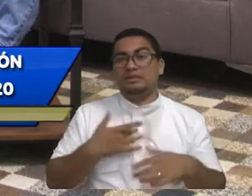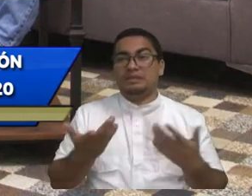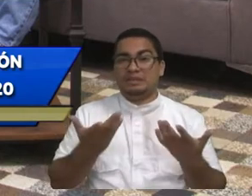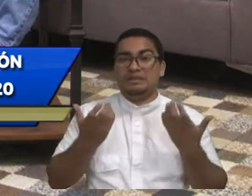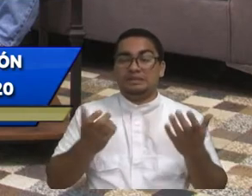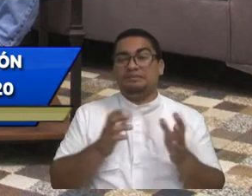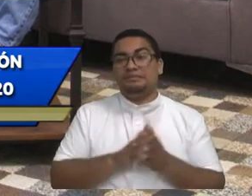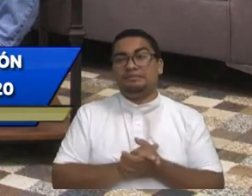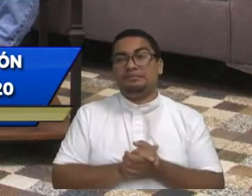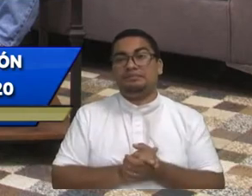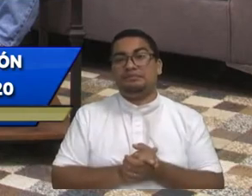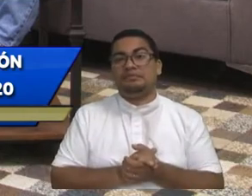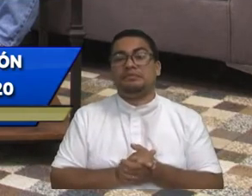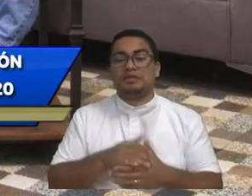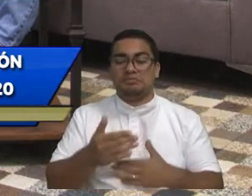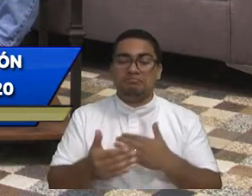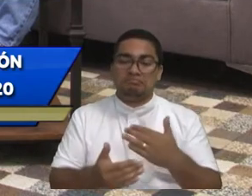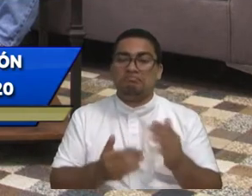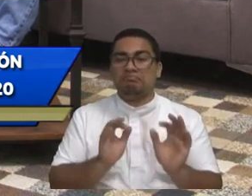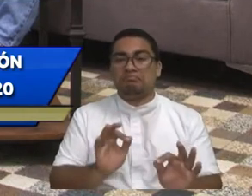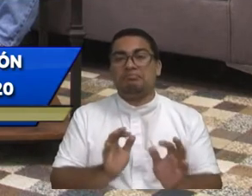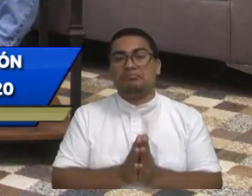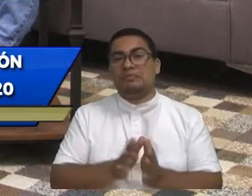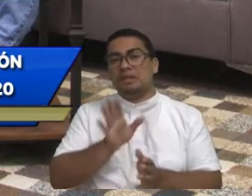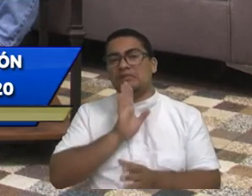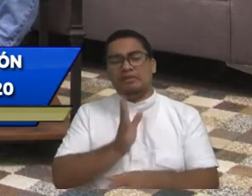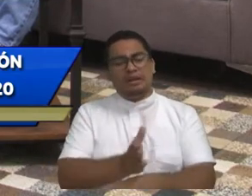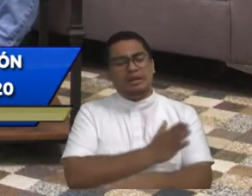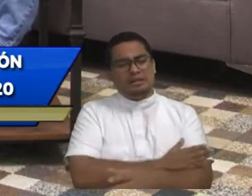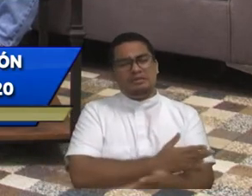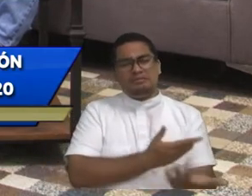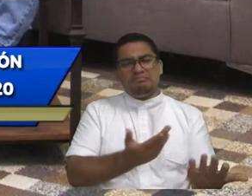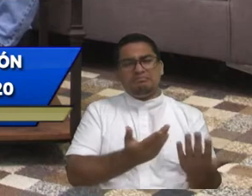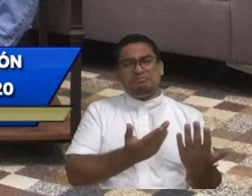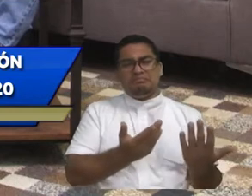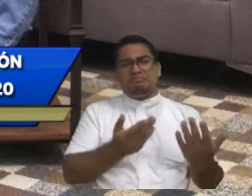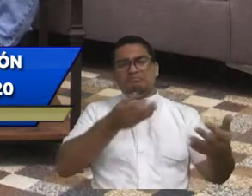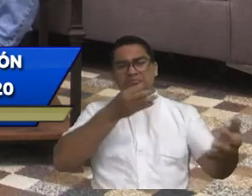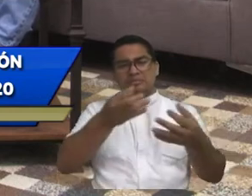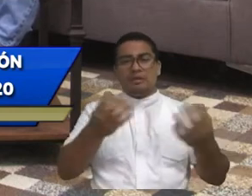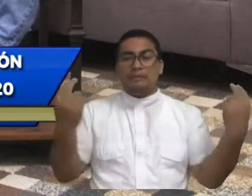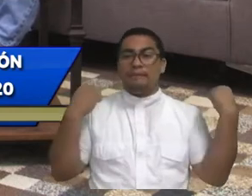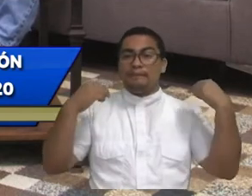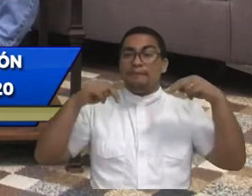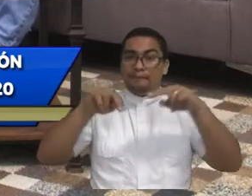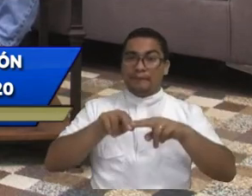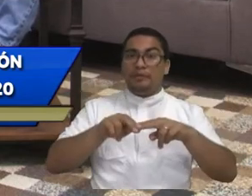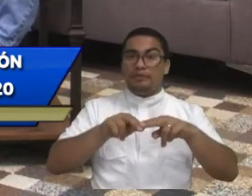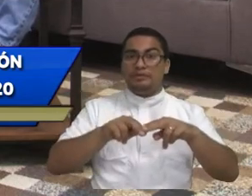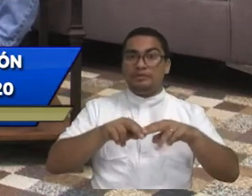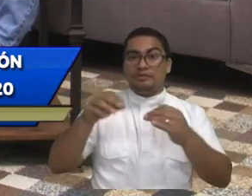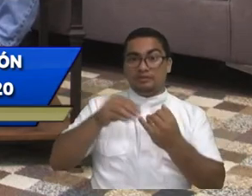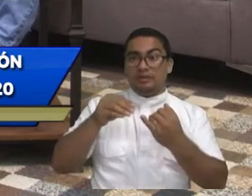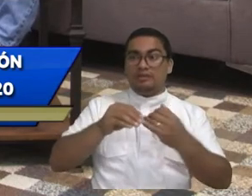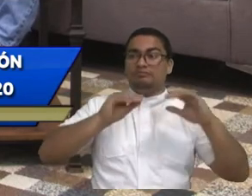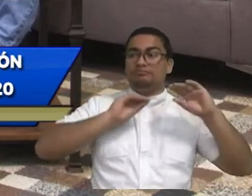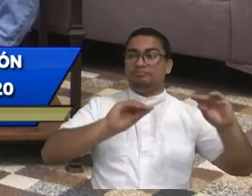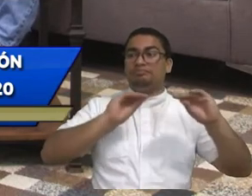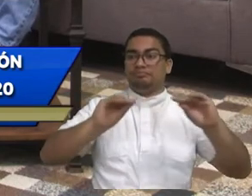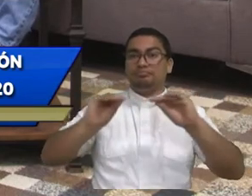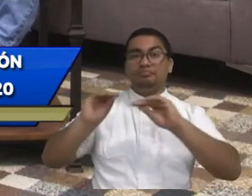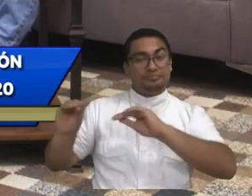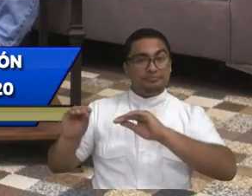entonces vamos a ella sabía pues hablabas temprano de la formación docente podemos hablar de formación